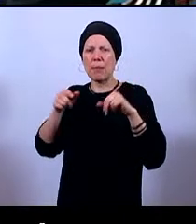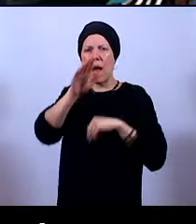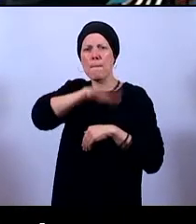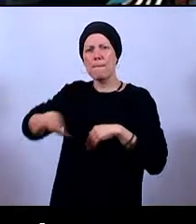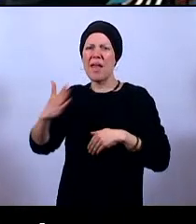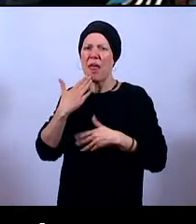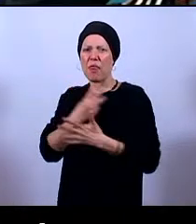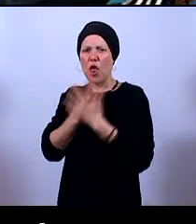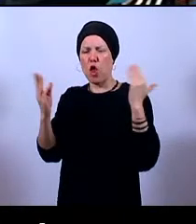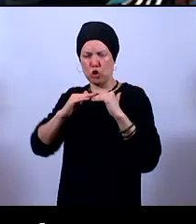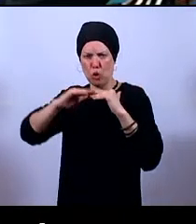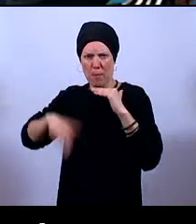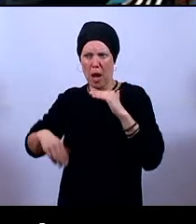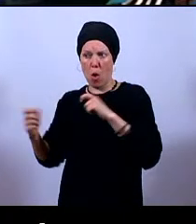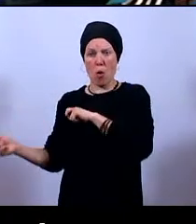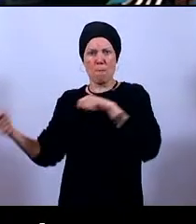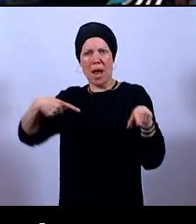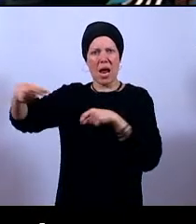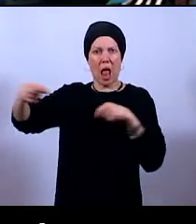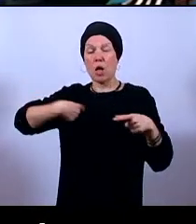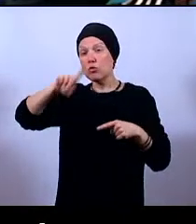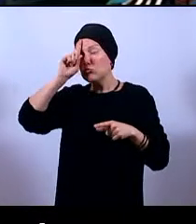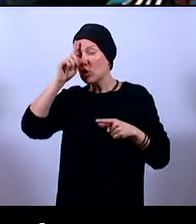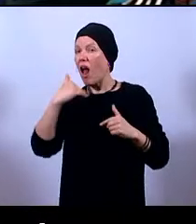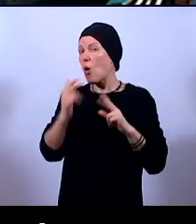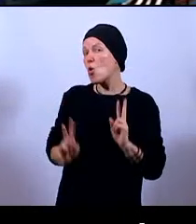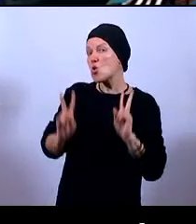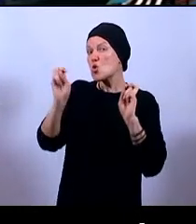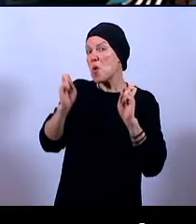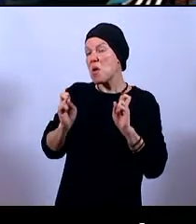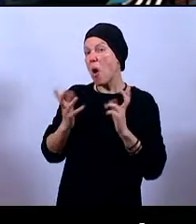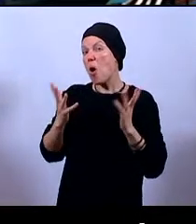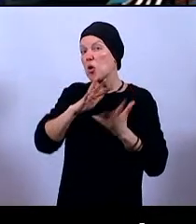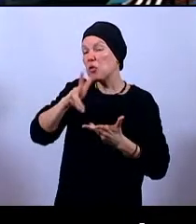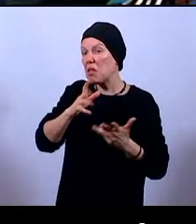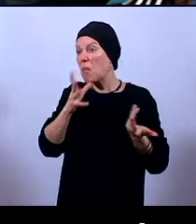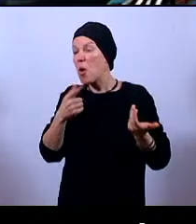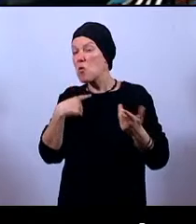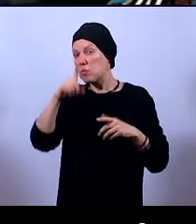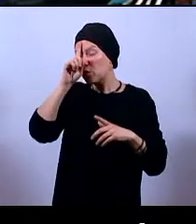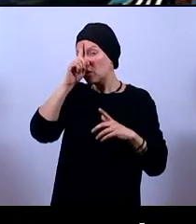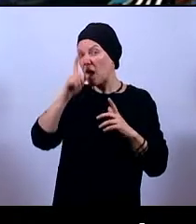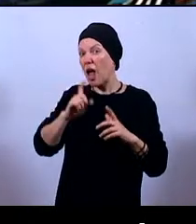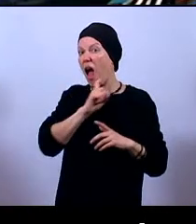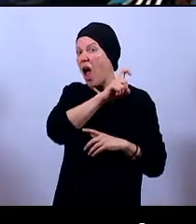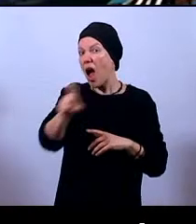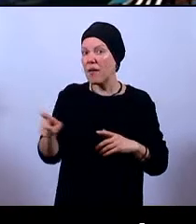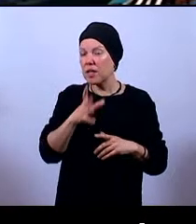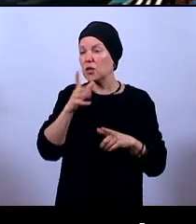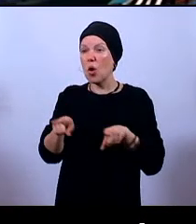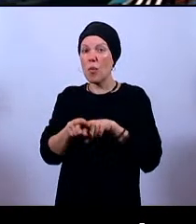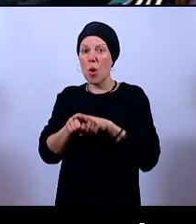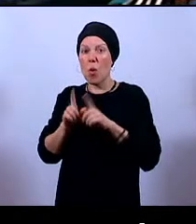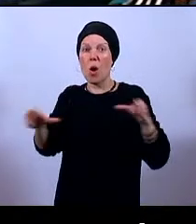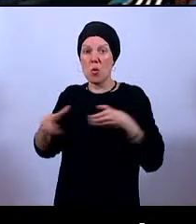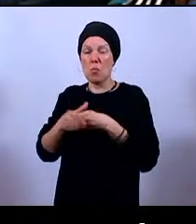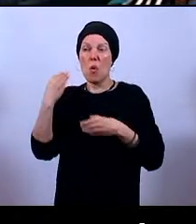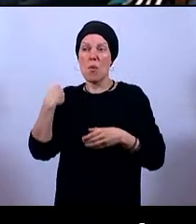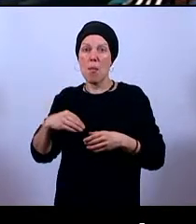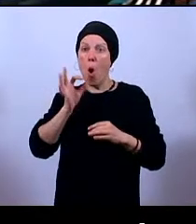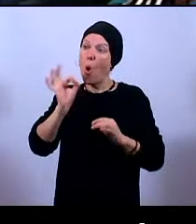no sé si ha habido alguna novedad, porque ya la Junta recurrió, no sé si tienen ya alguna notificación por parte del Gobierno de España de si